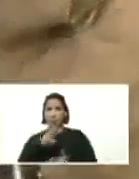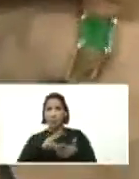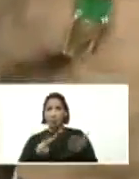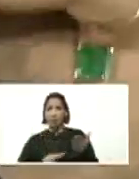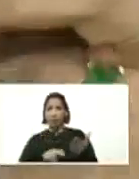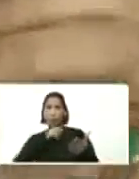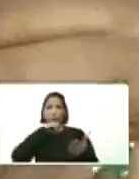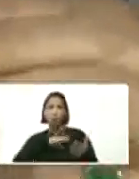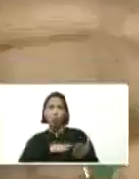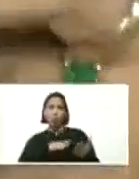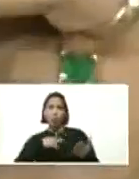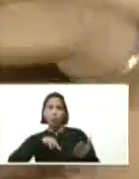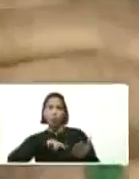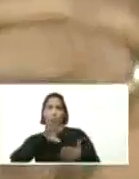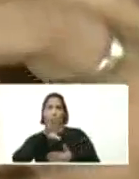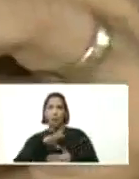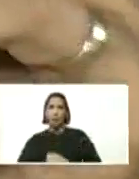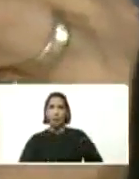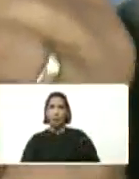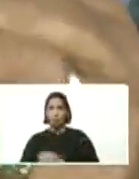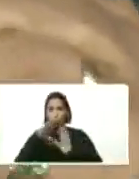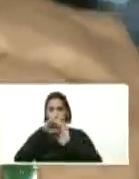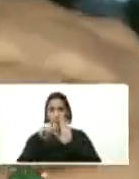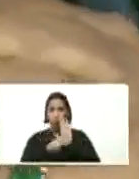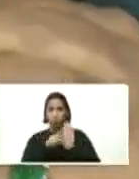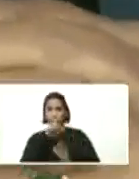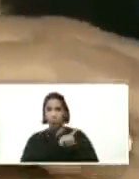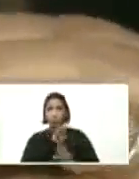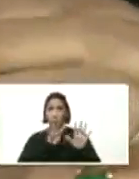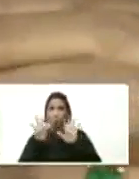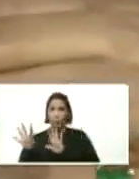la historia de nuestro país, la Constitución de